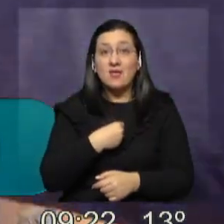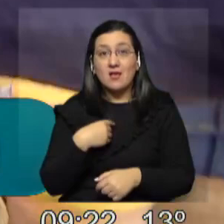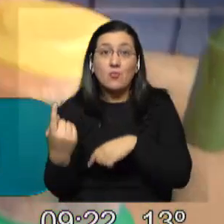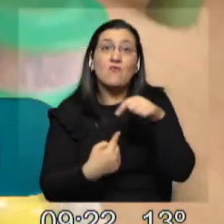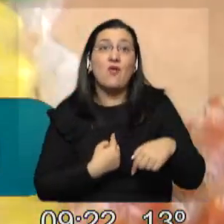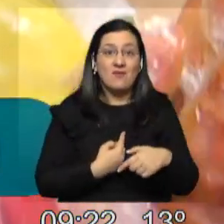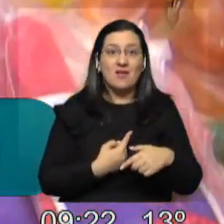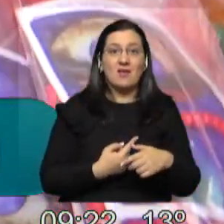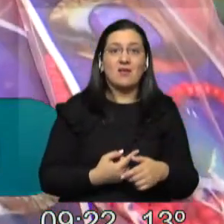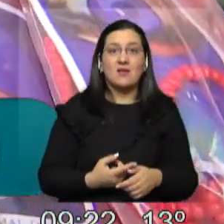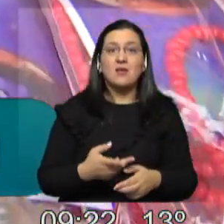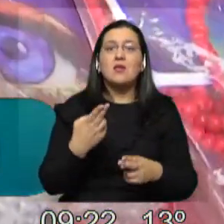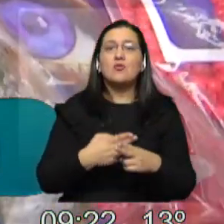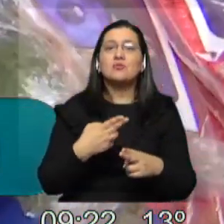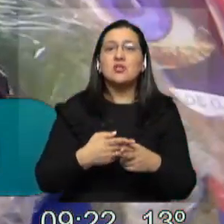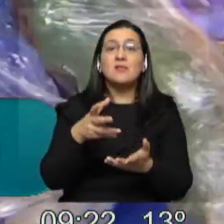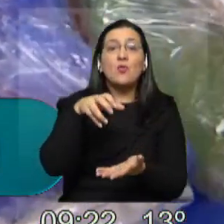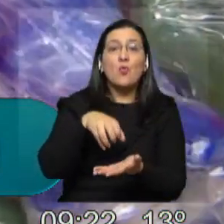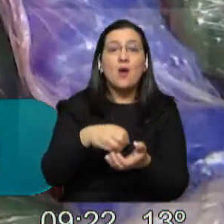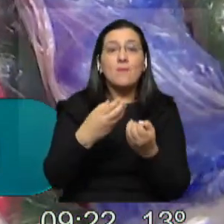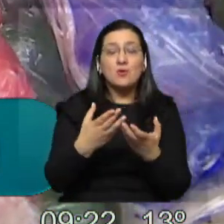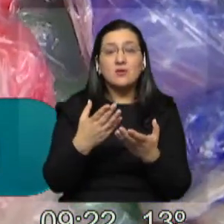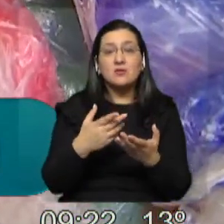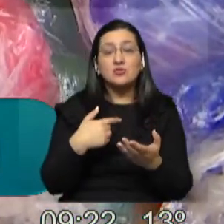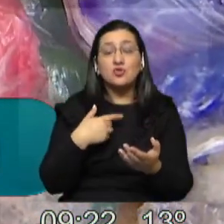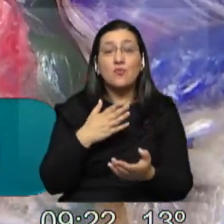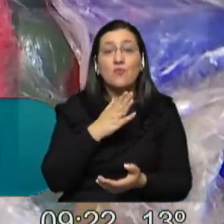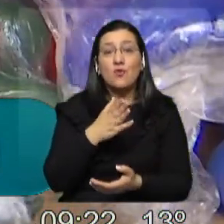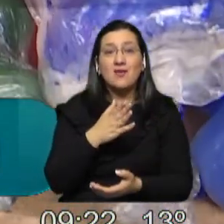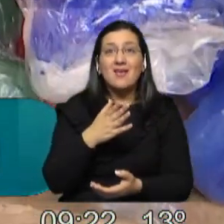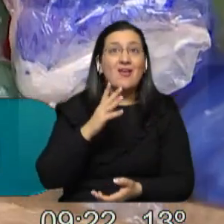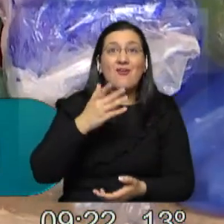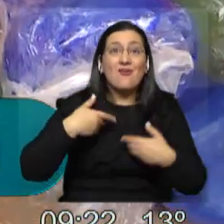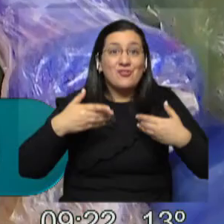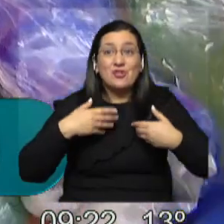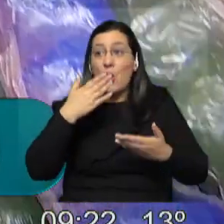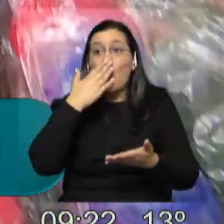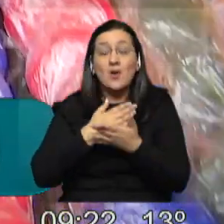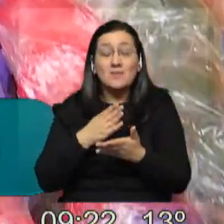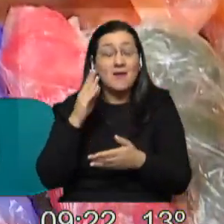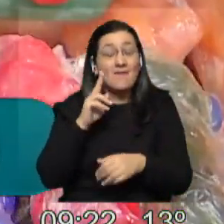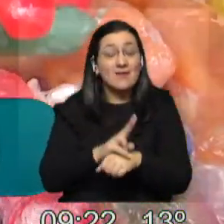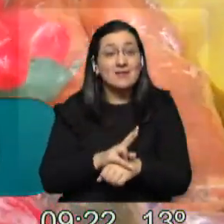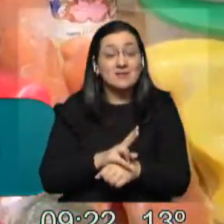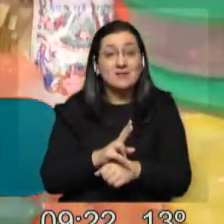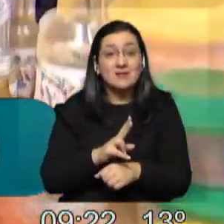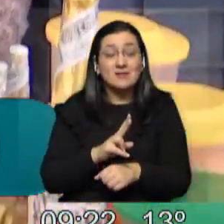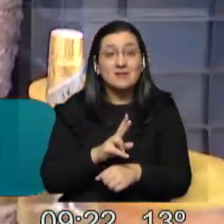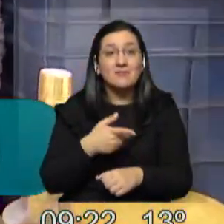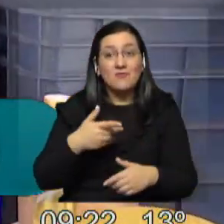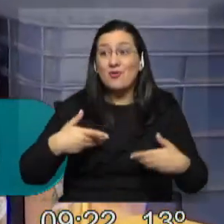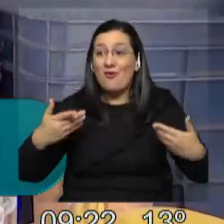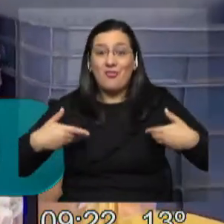entiende? ¿Y cómo se llama este puesto? Porque yo salgo con una manija de acá. La última vez que la vi también, salí muy motivado de